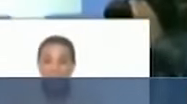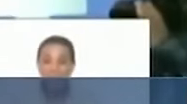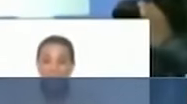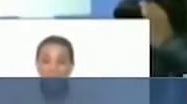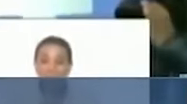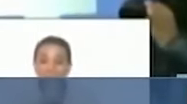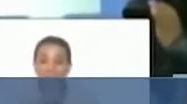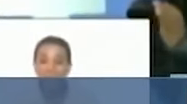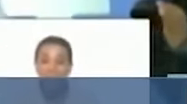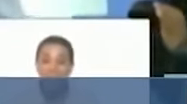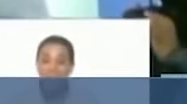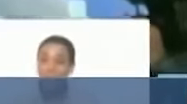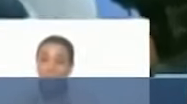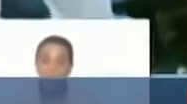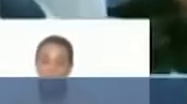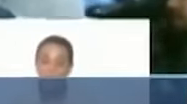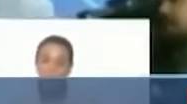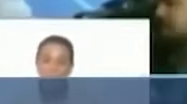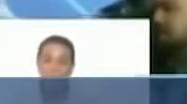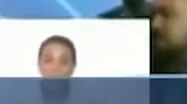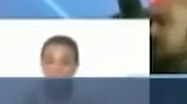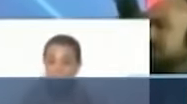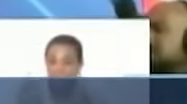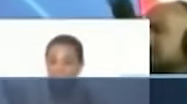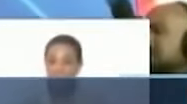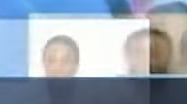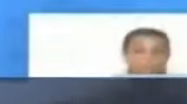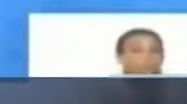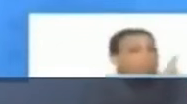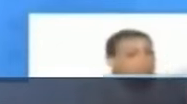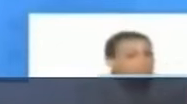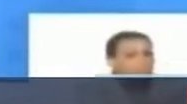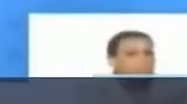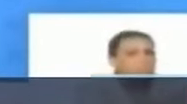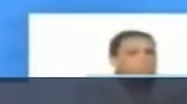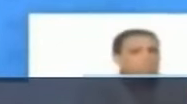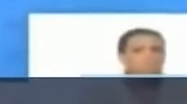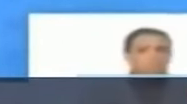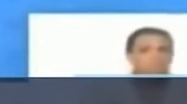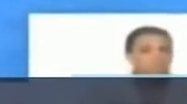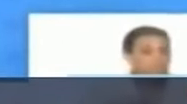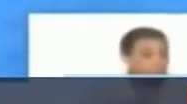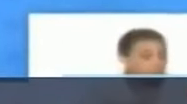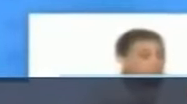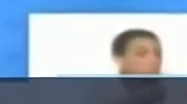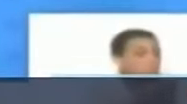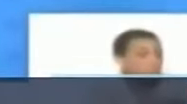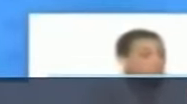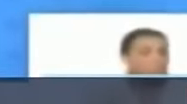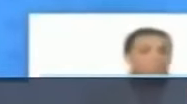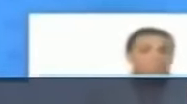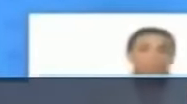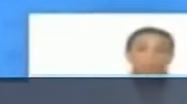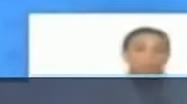pretensiones imperialistas y también de Occidente para doblegar países, para dirigir la vida